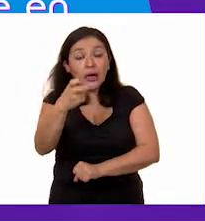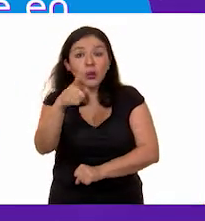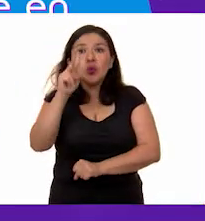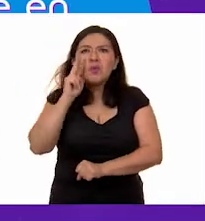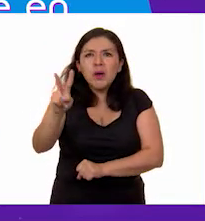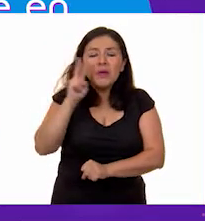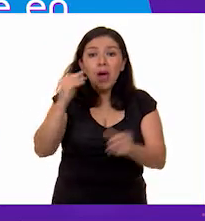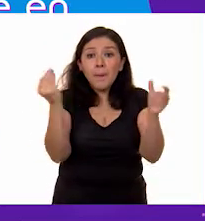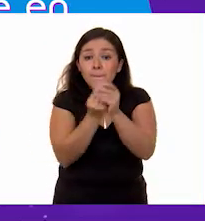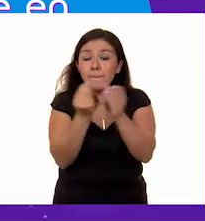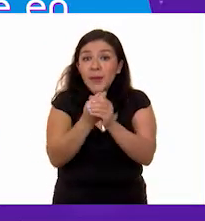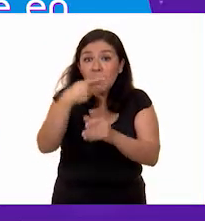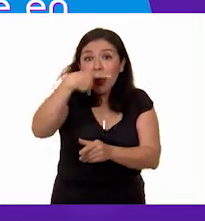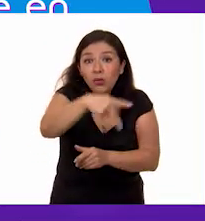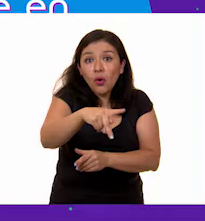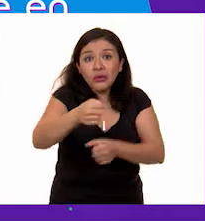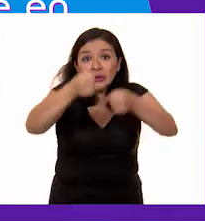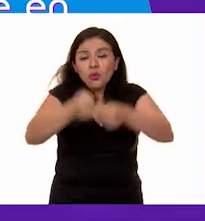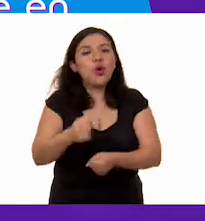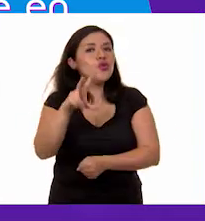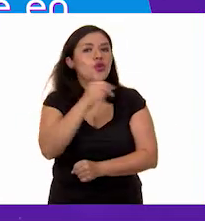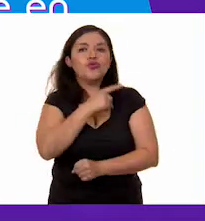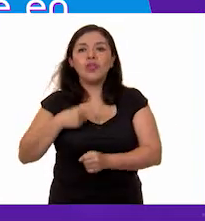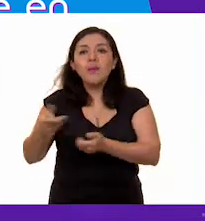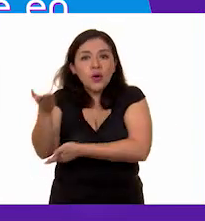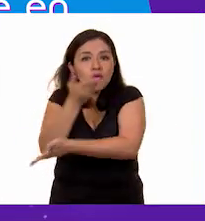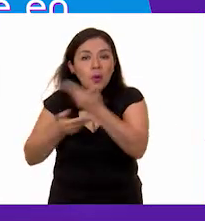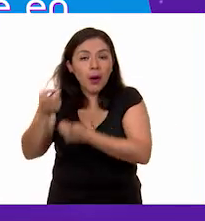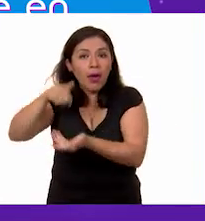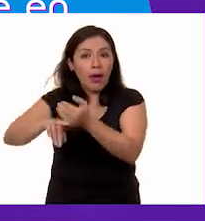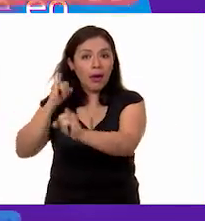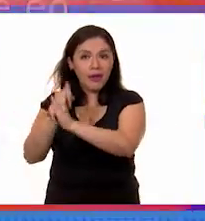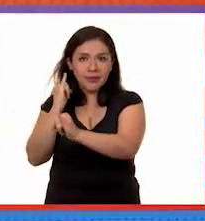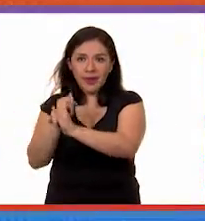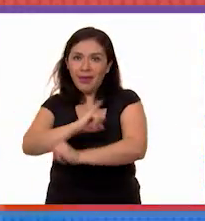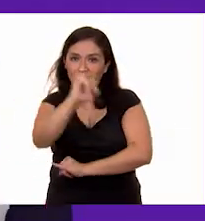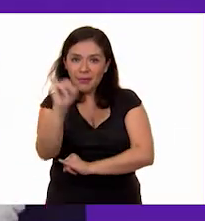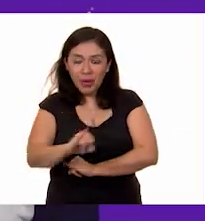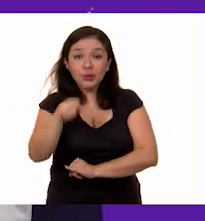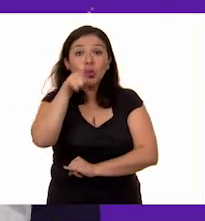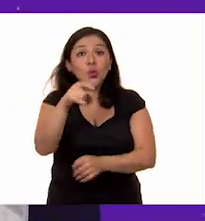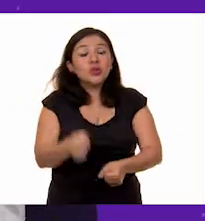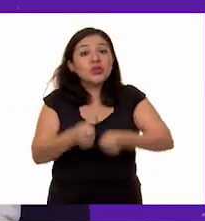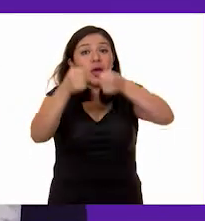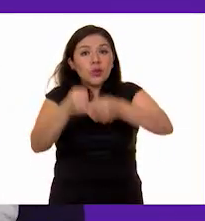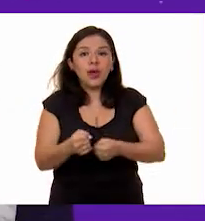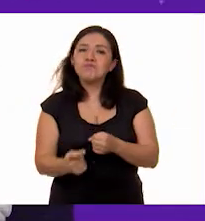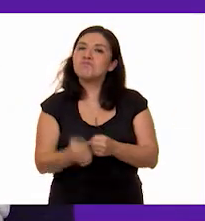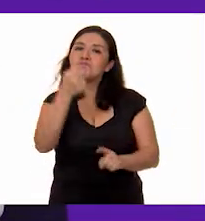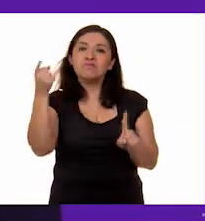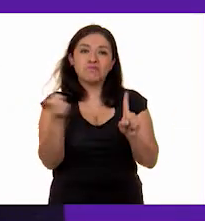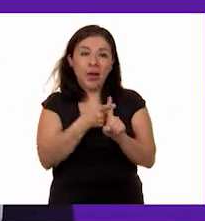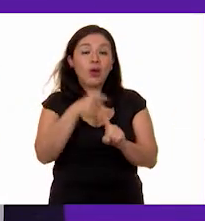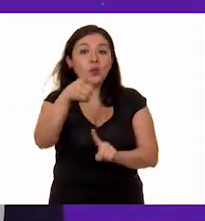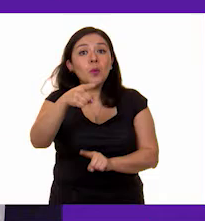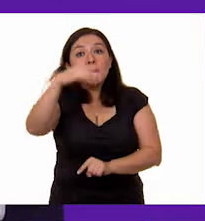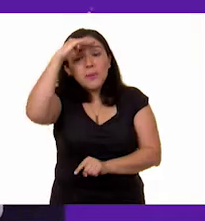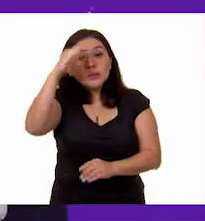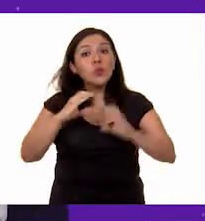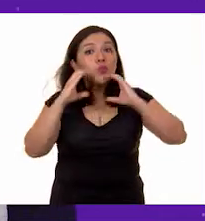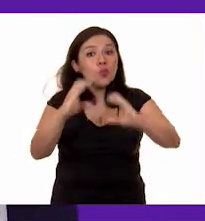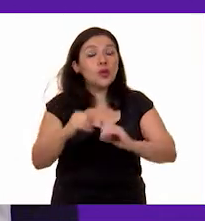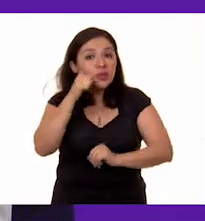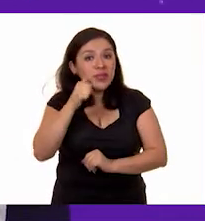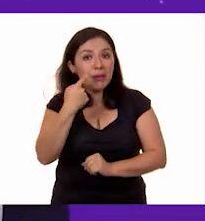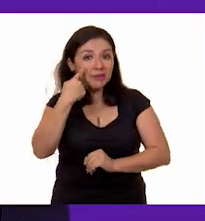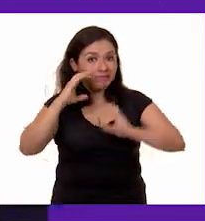aquello que es privado nunca debe compartirse en el ciberespacio. Tu seguridad es primero, así que ten cuidado